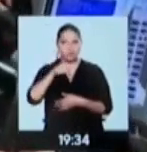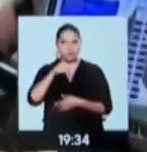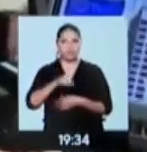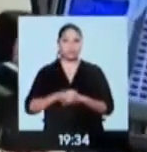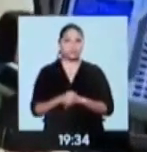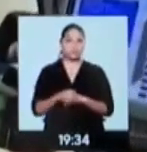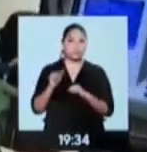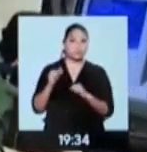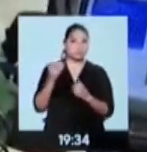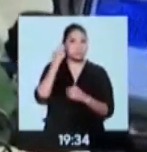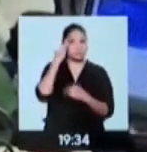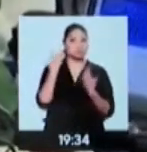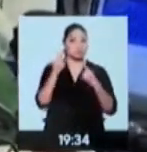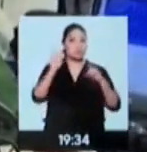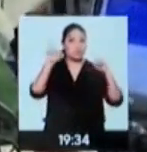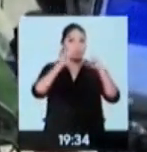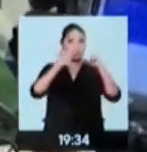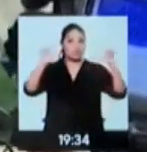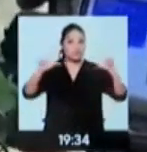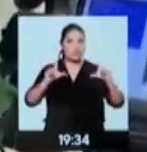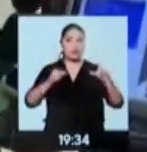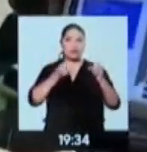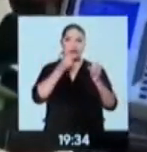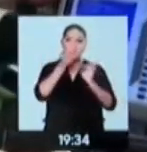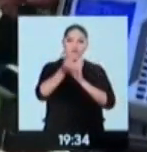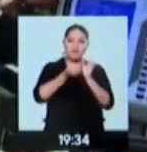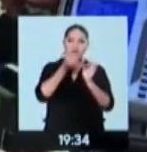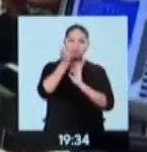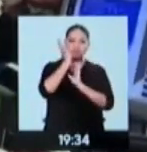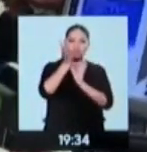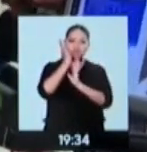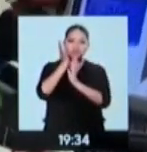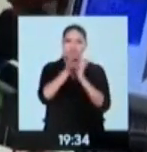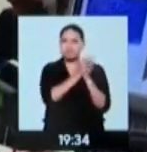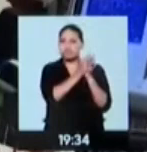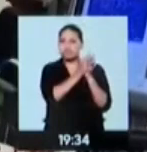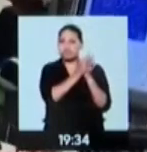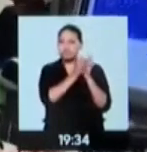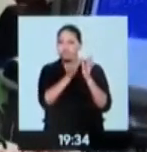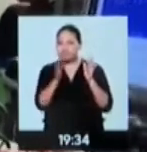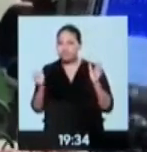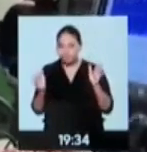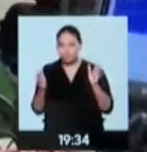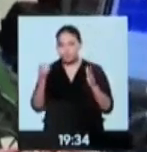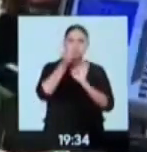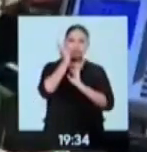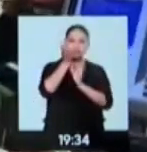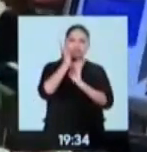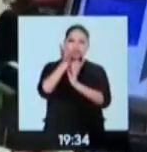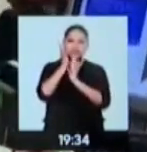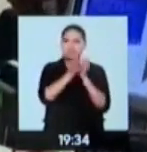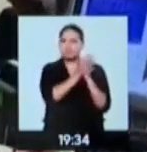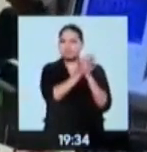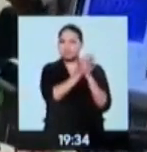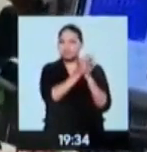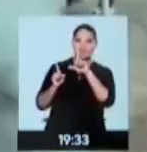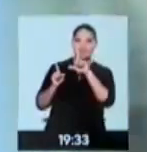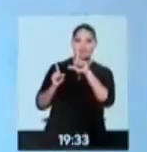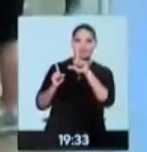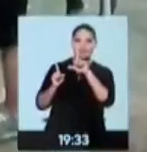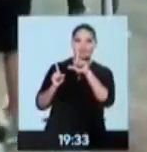fianza que ha pagado en Estados Unidos. Esto es posible, ¿verdad? Pero,